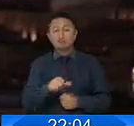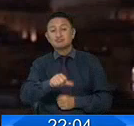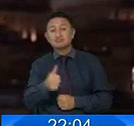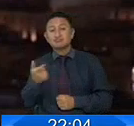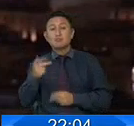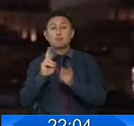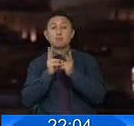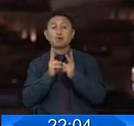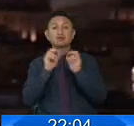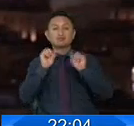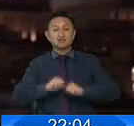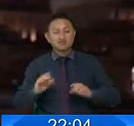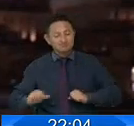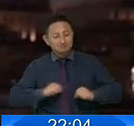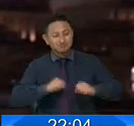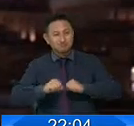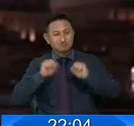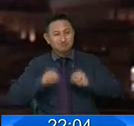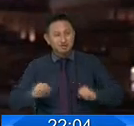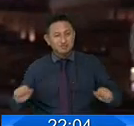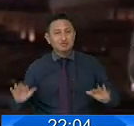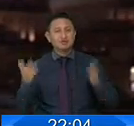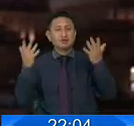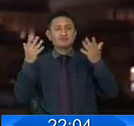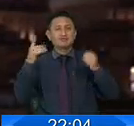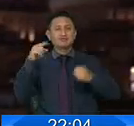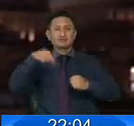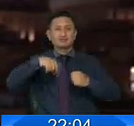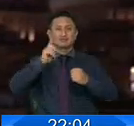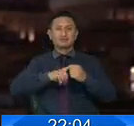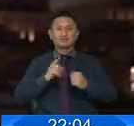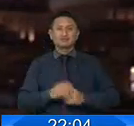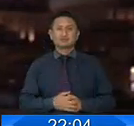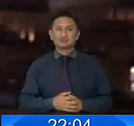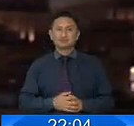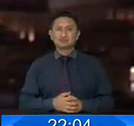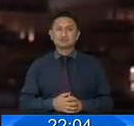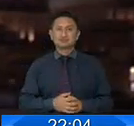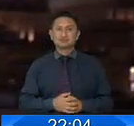los vecinos, unieron esfuerzo para festejar a lo grande, a la carita de Dios.